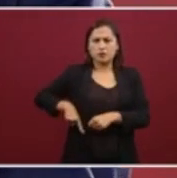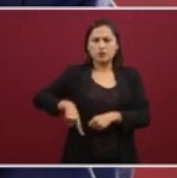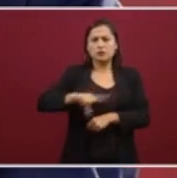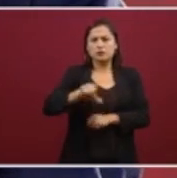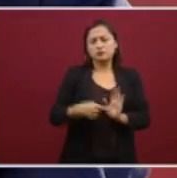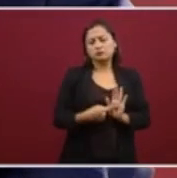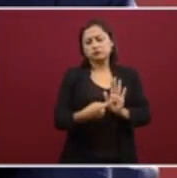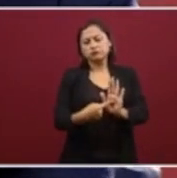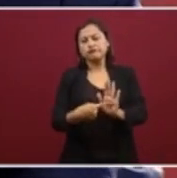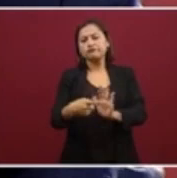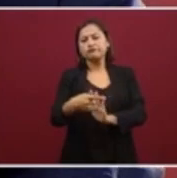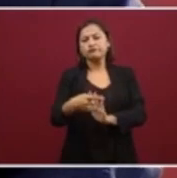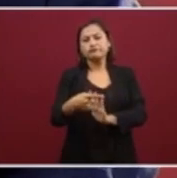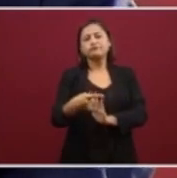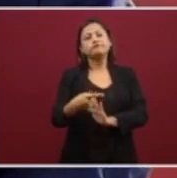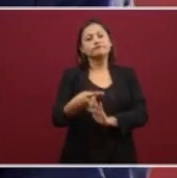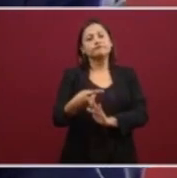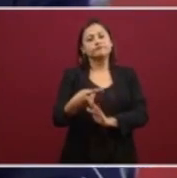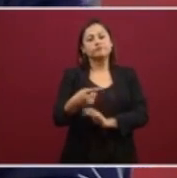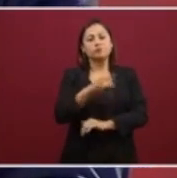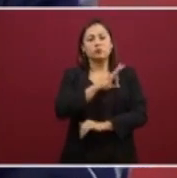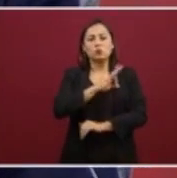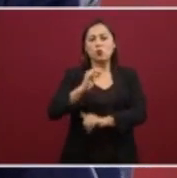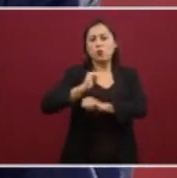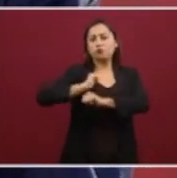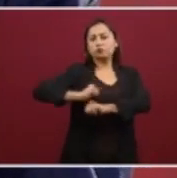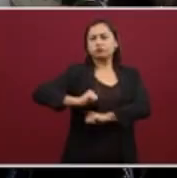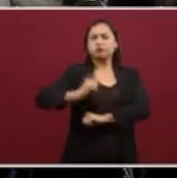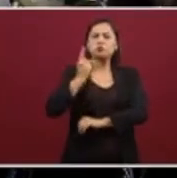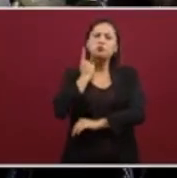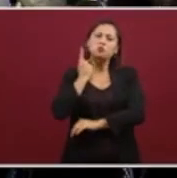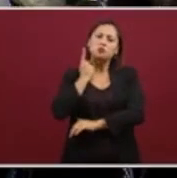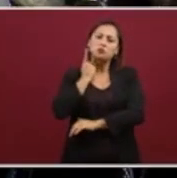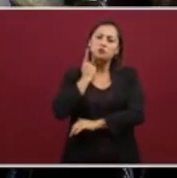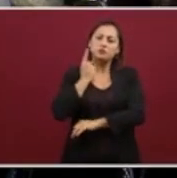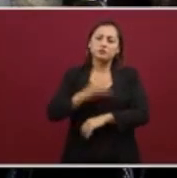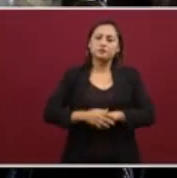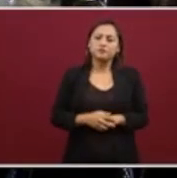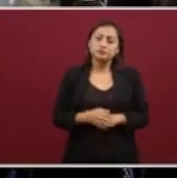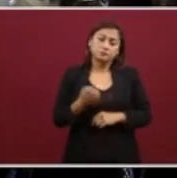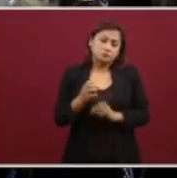Entonces, en eso vamos muy bien.